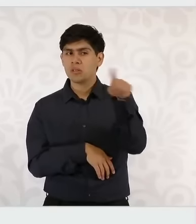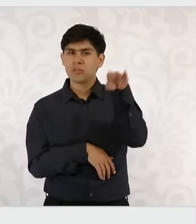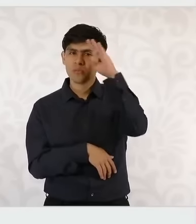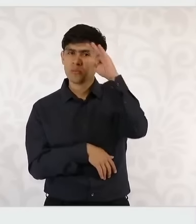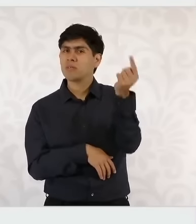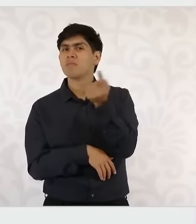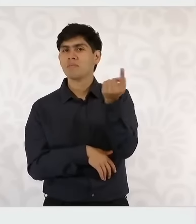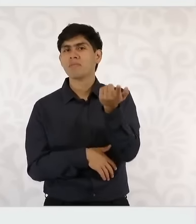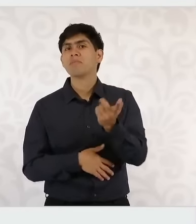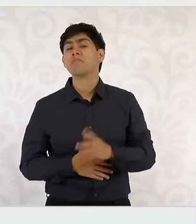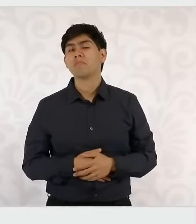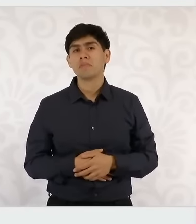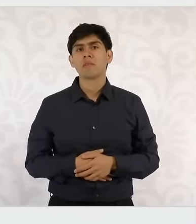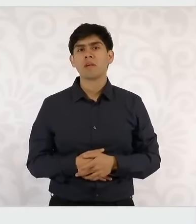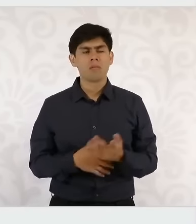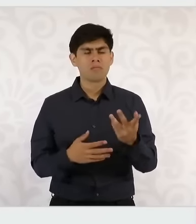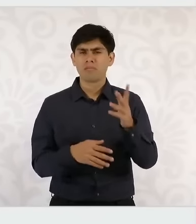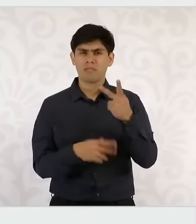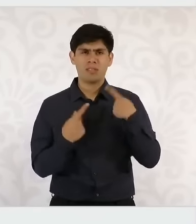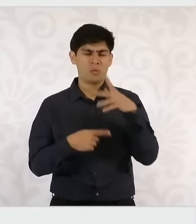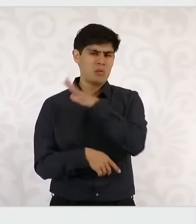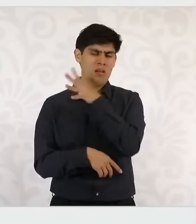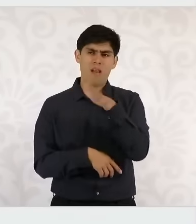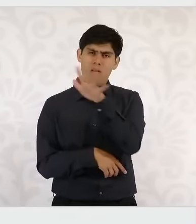¿Qué piensan el pueblo de México?